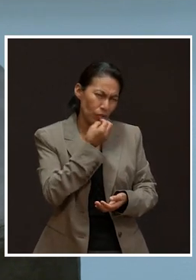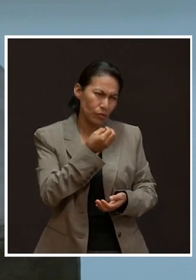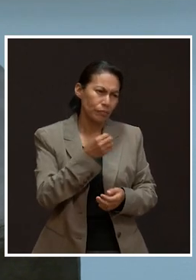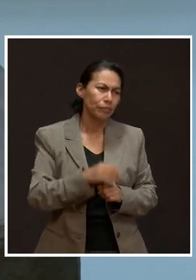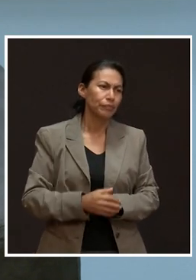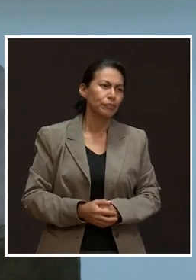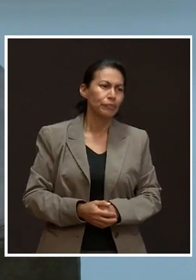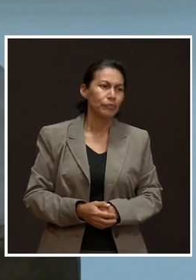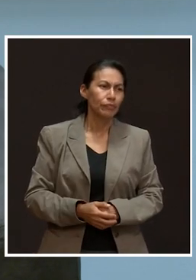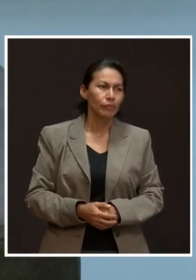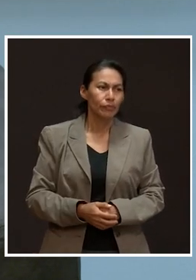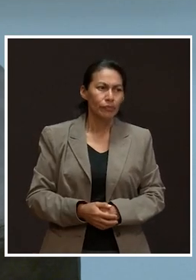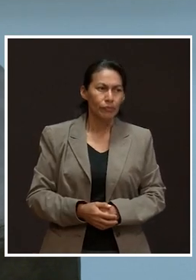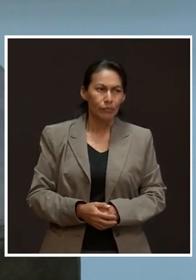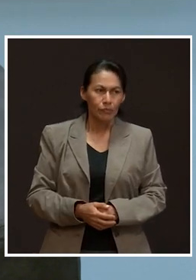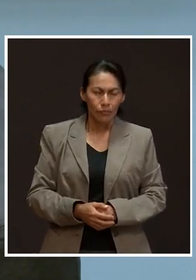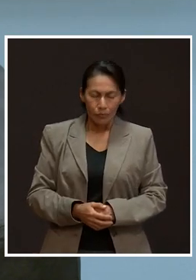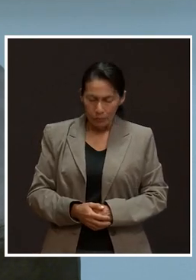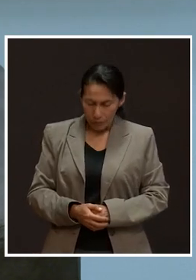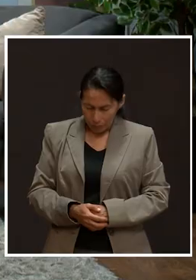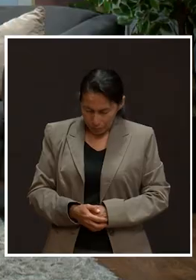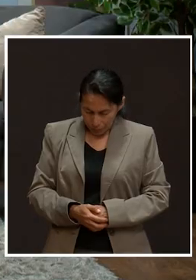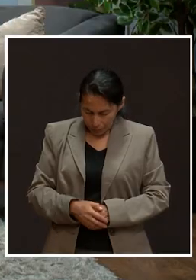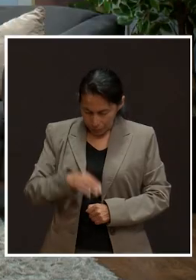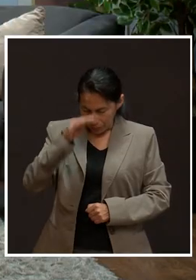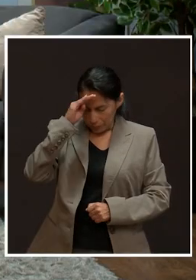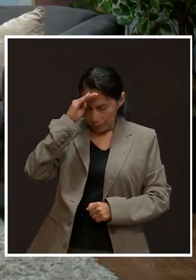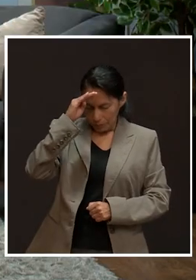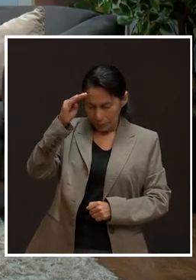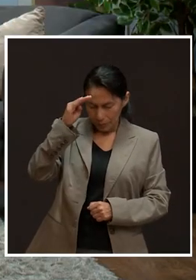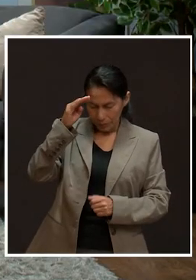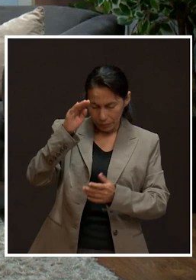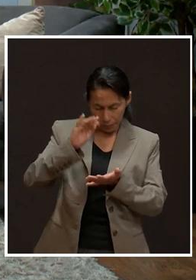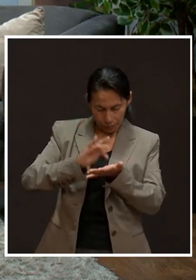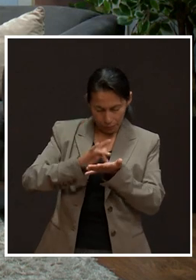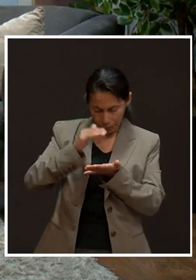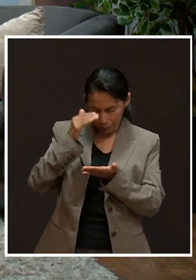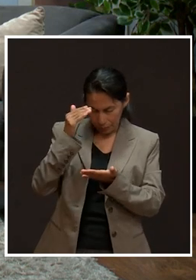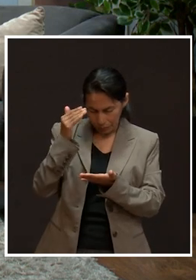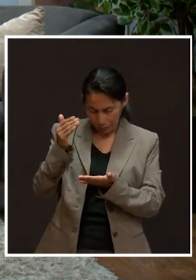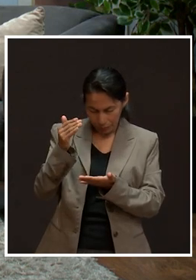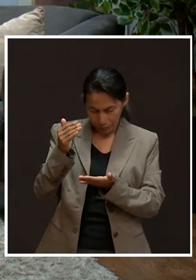Allá donde estás. Y vamos a dirigirnos. Por favor, Blanquita.